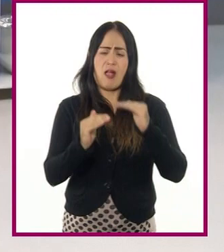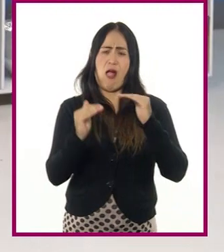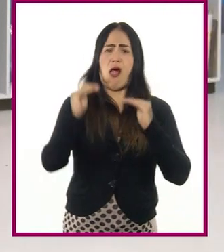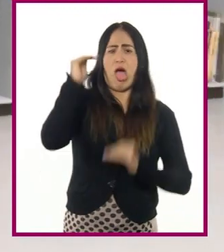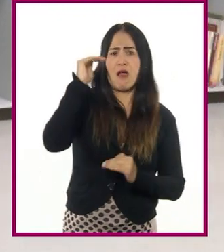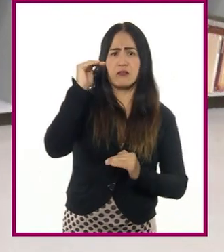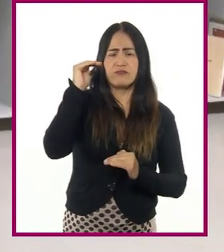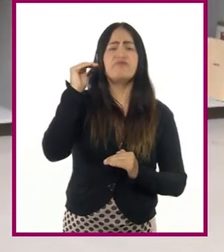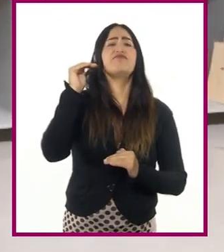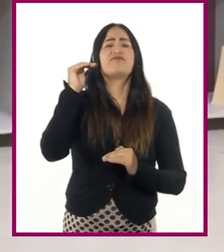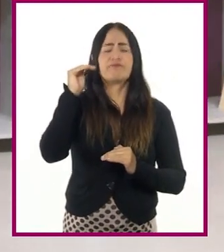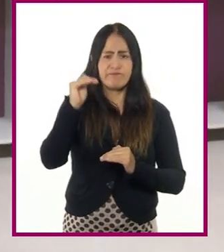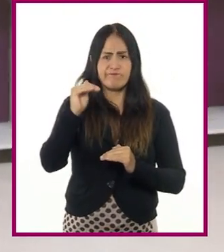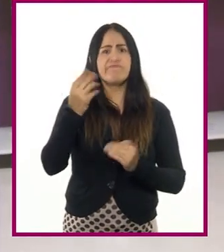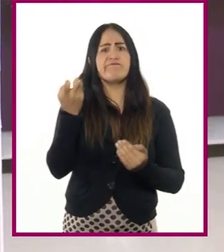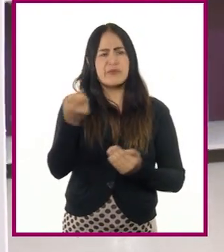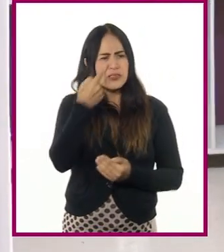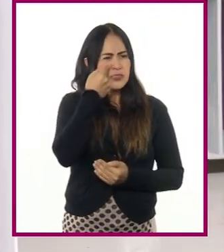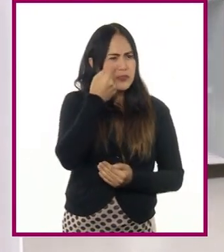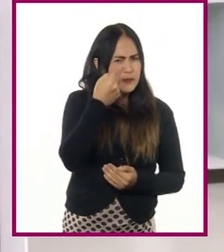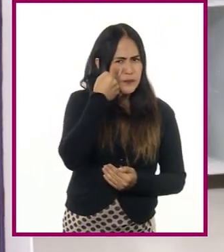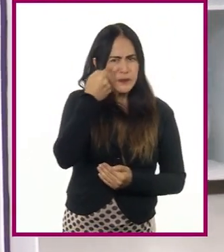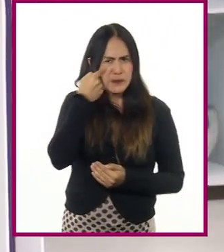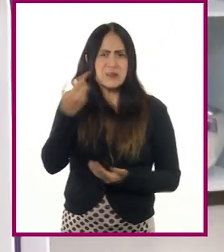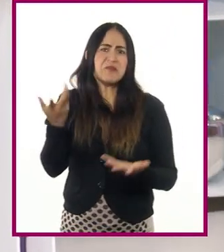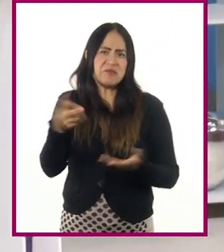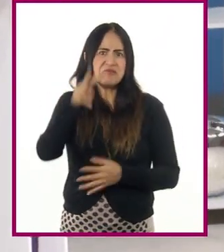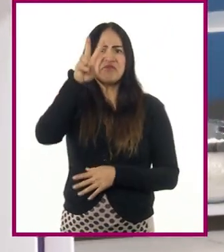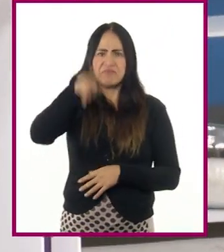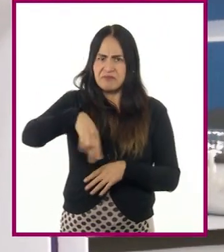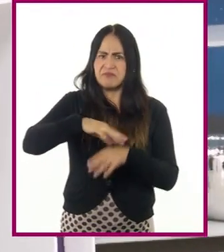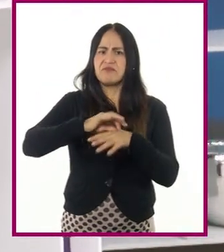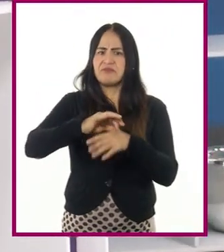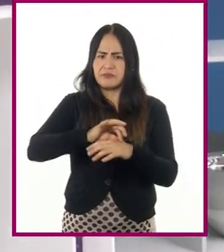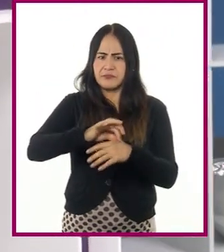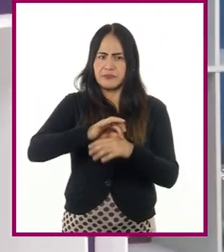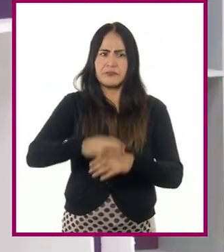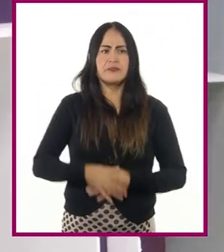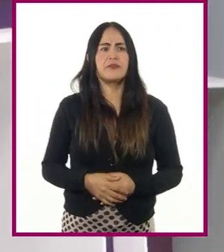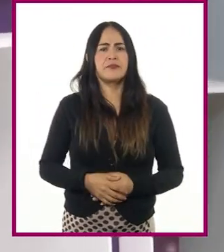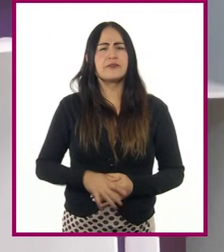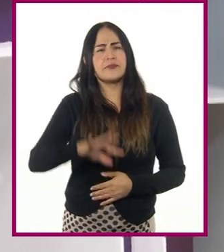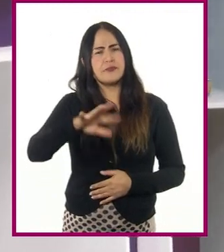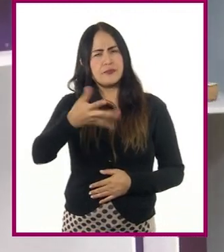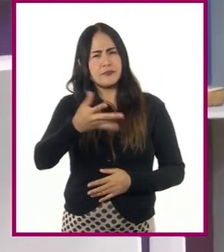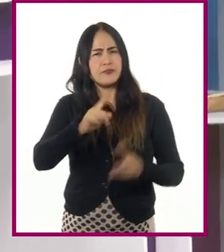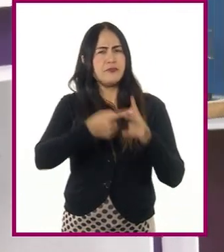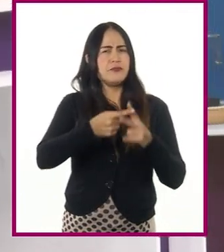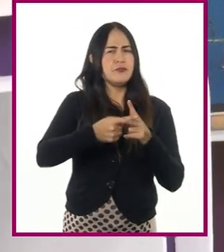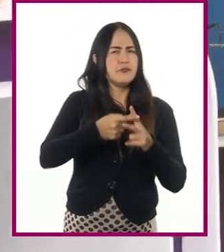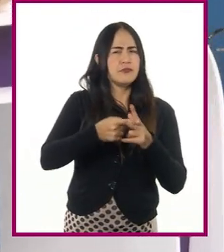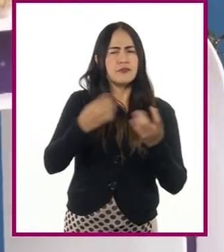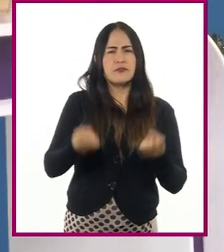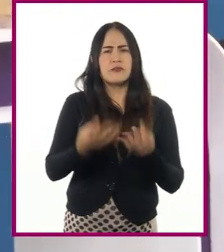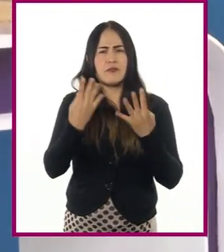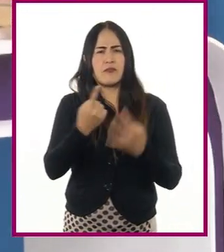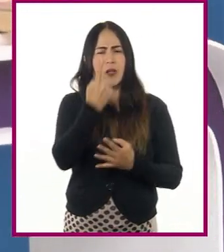un componente esencial de la realidad nacional. Un cálculo de la distribución del ingreso